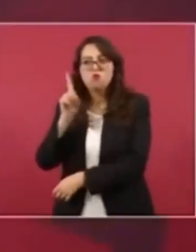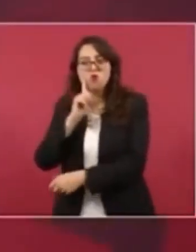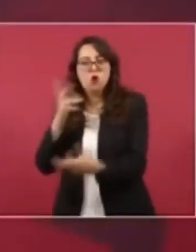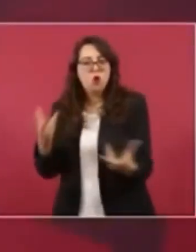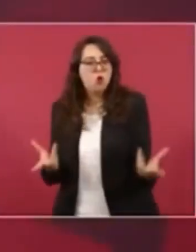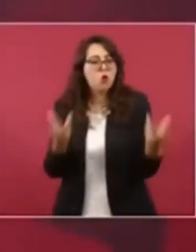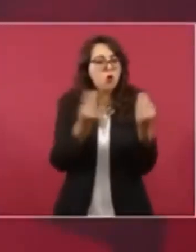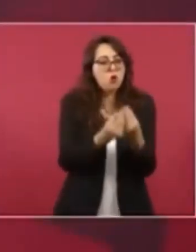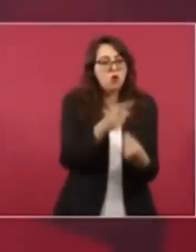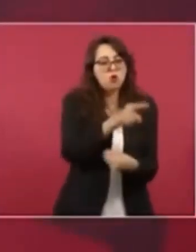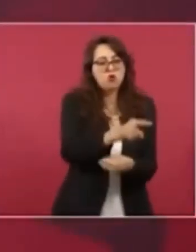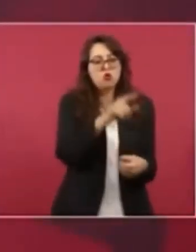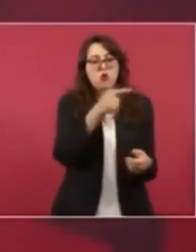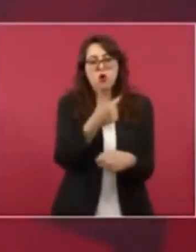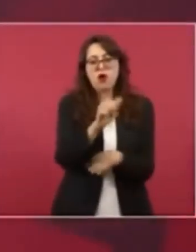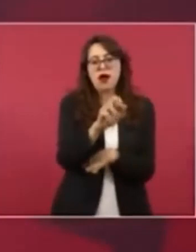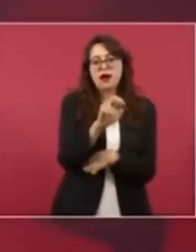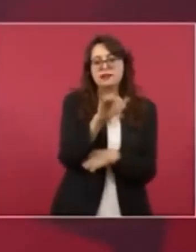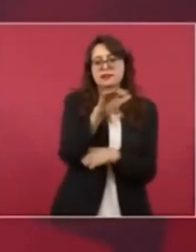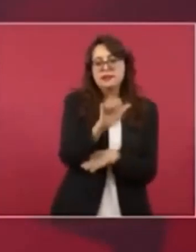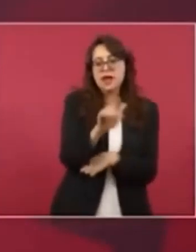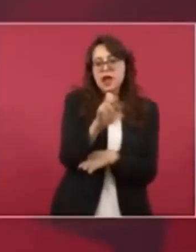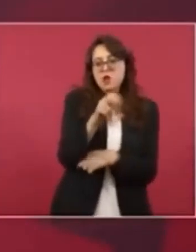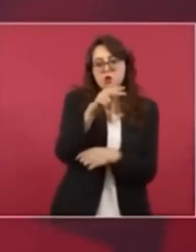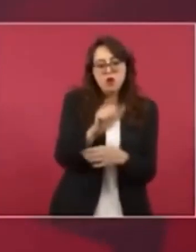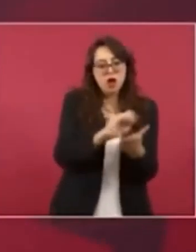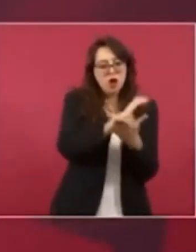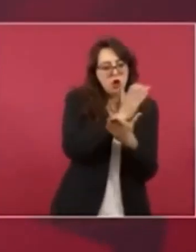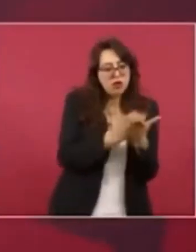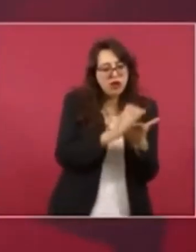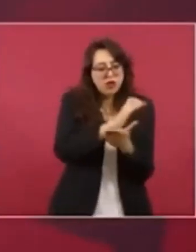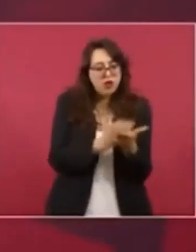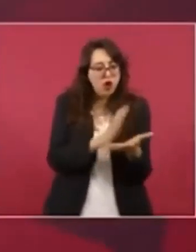Estos contratos son relevantes porque